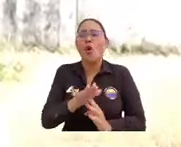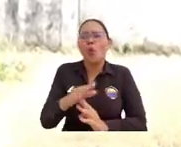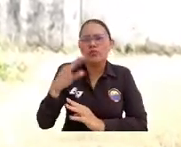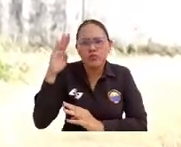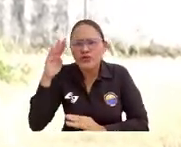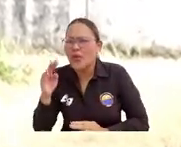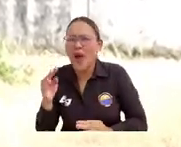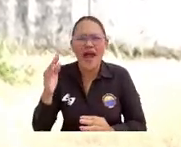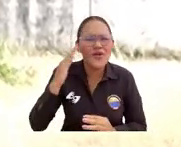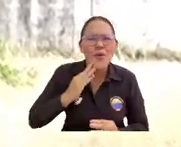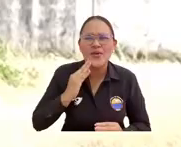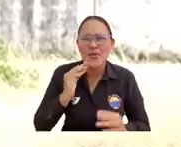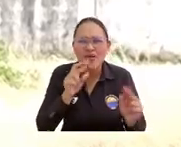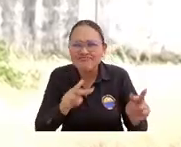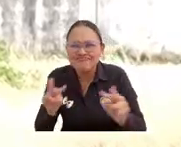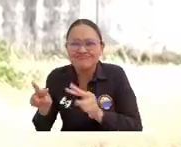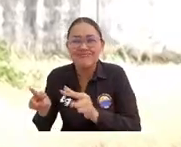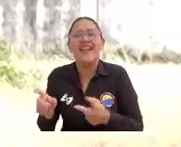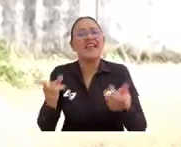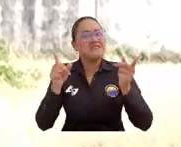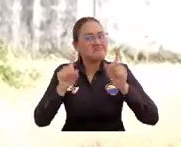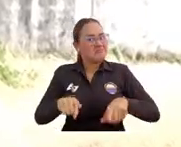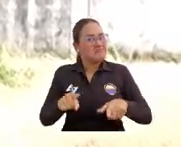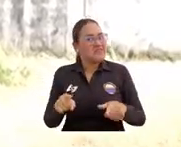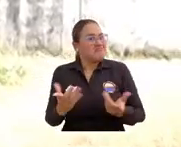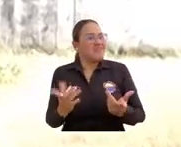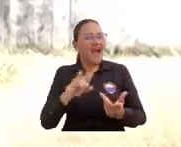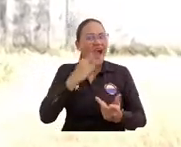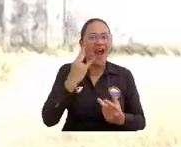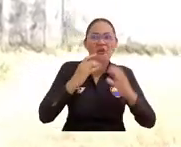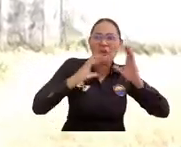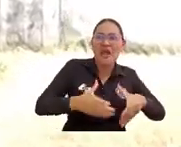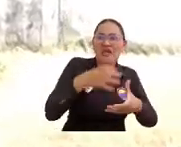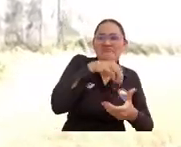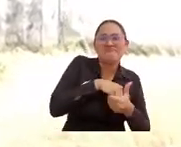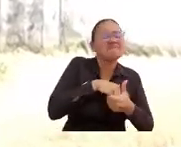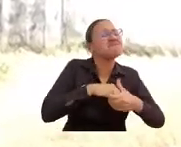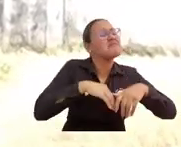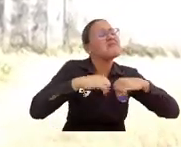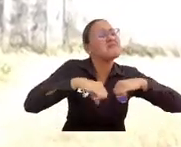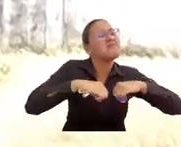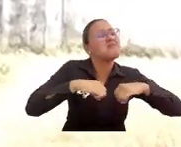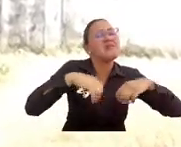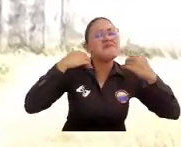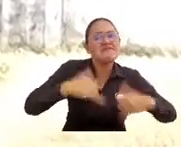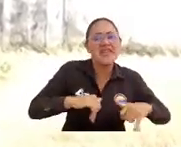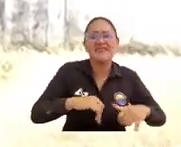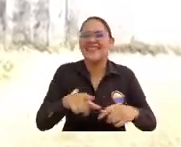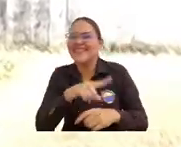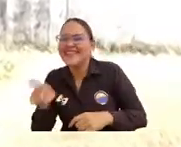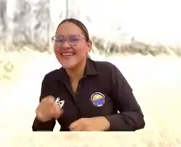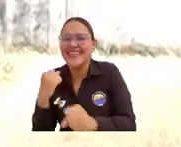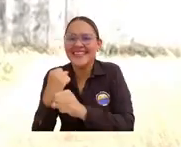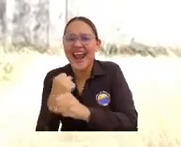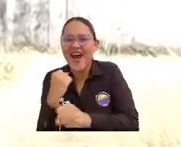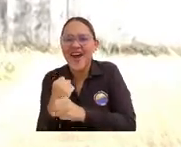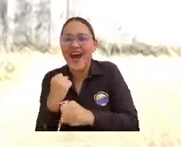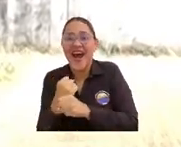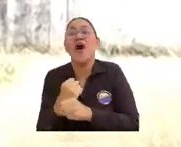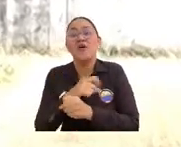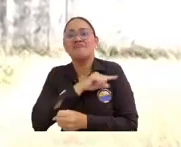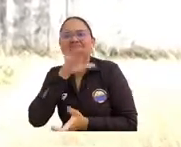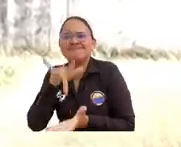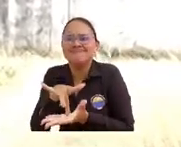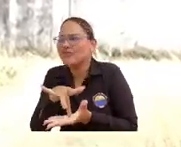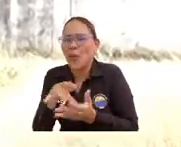estos jóvenes que presten su servicio cuiden el entorno de la universidad, cuiden a nuestros jóvenes, cuiden los bienes, el patrimonio de los ciudadanos, terminen su servicio y